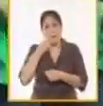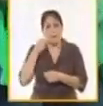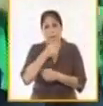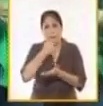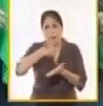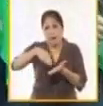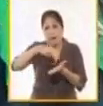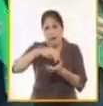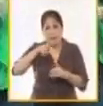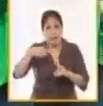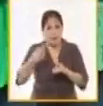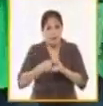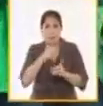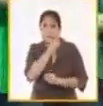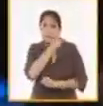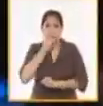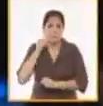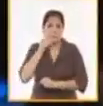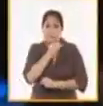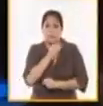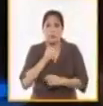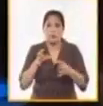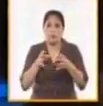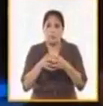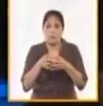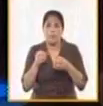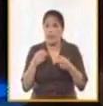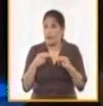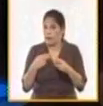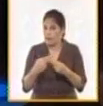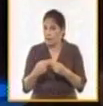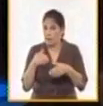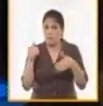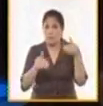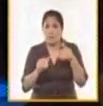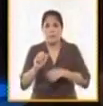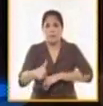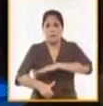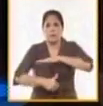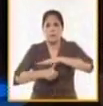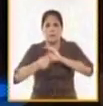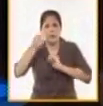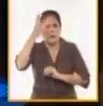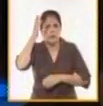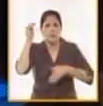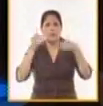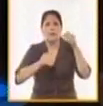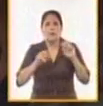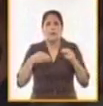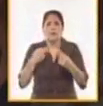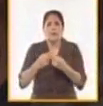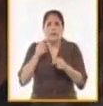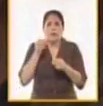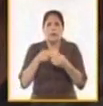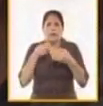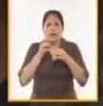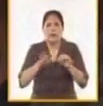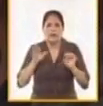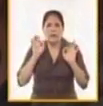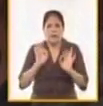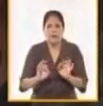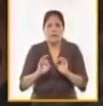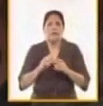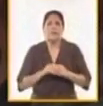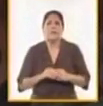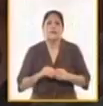la cantante lírica Bárbara Yanes. Al evento asistió el presidente cubano Miguel Díaz-Canel Bermúdez. Leisa